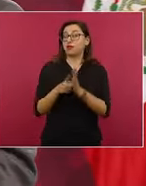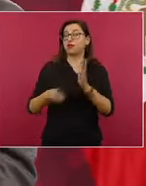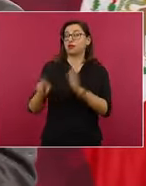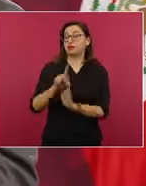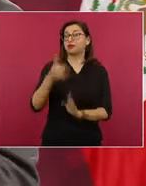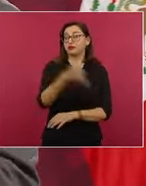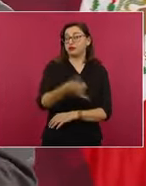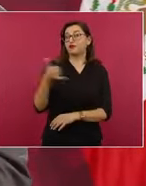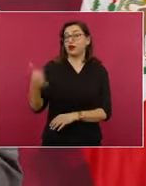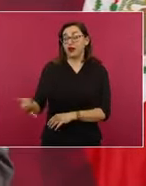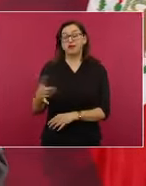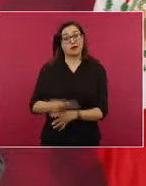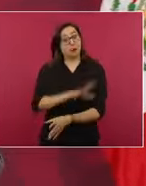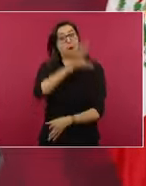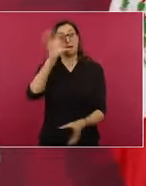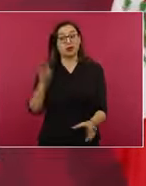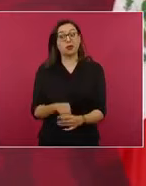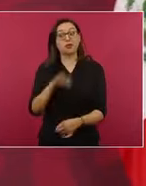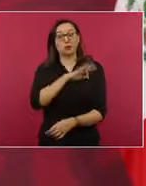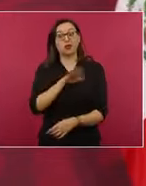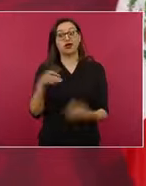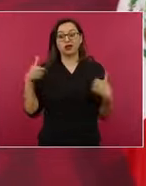completa.